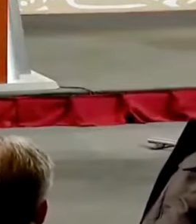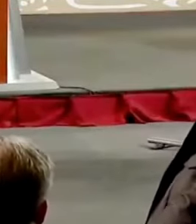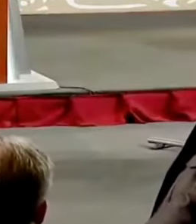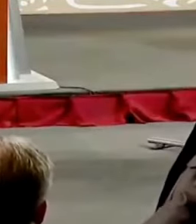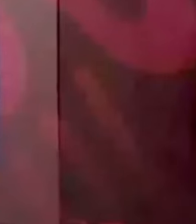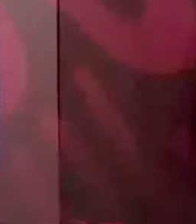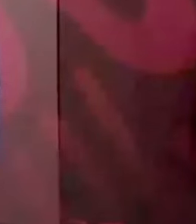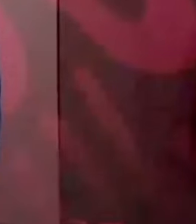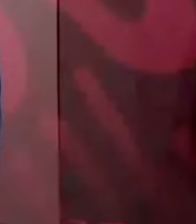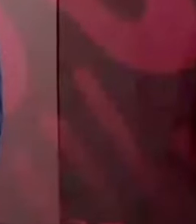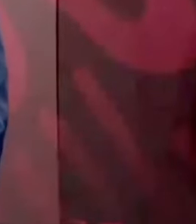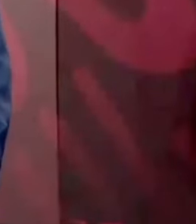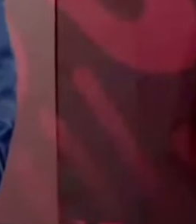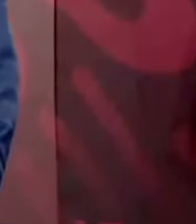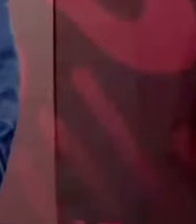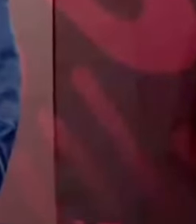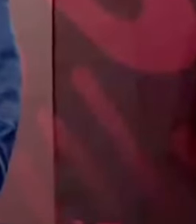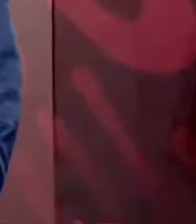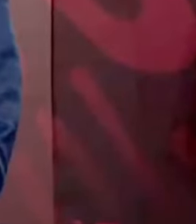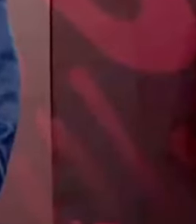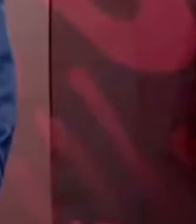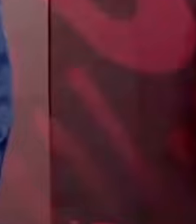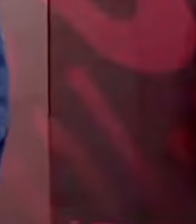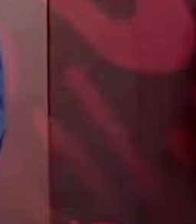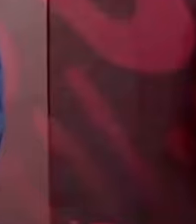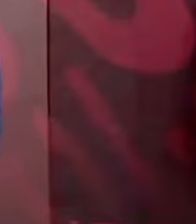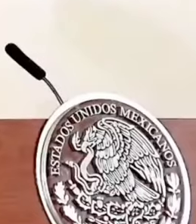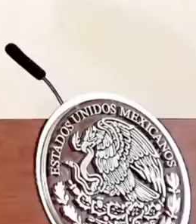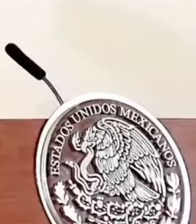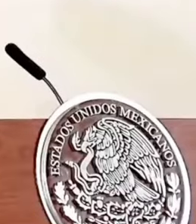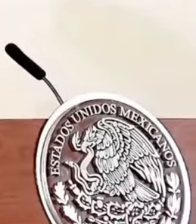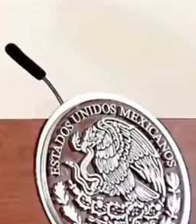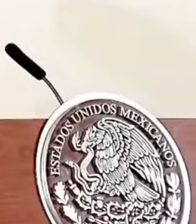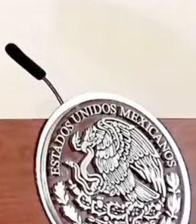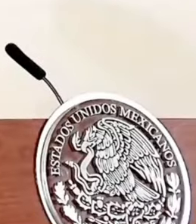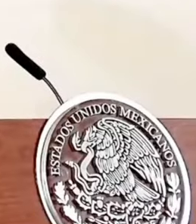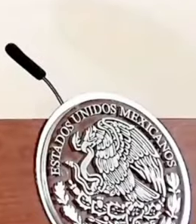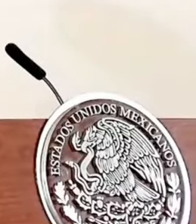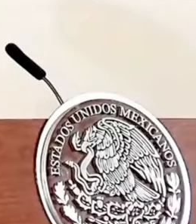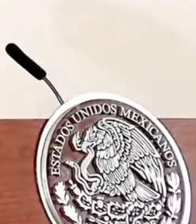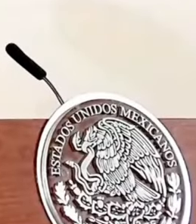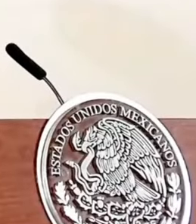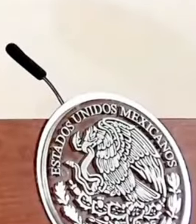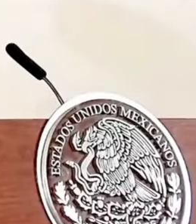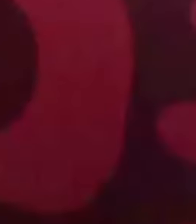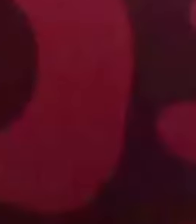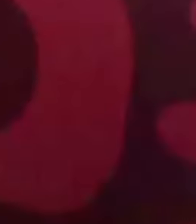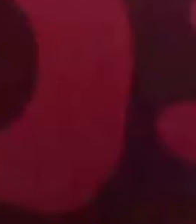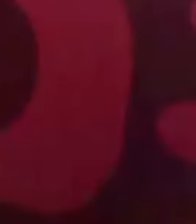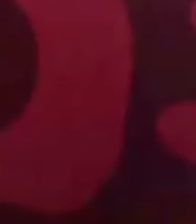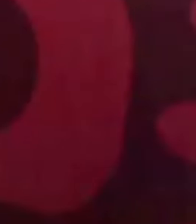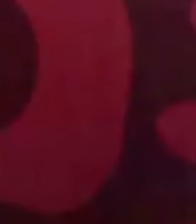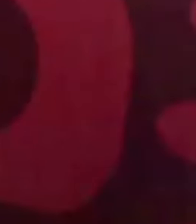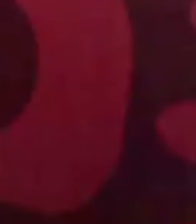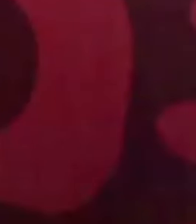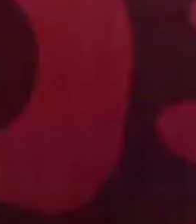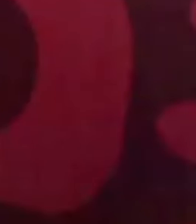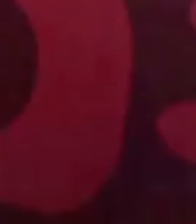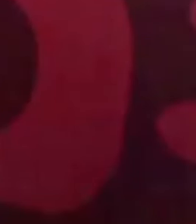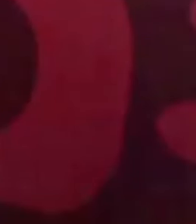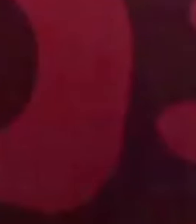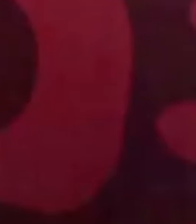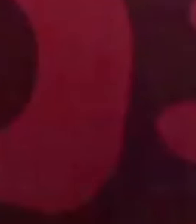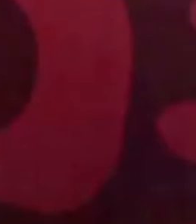no se pueden hacer montajes como los que hace Lore de Mola o